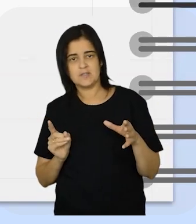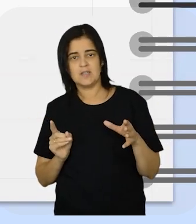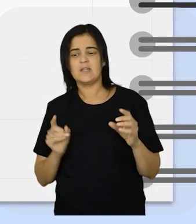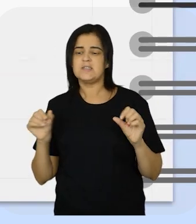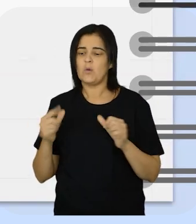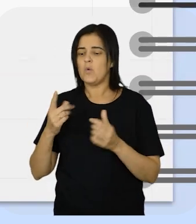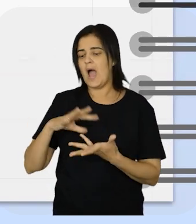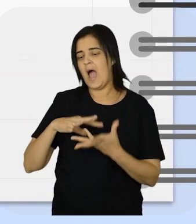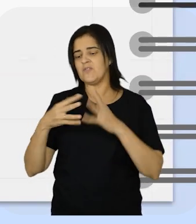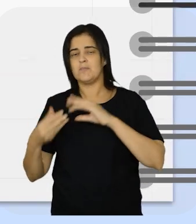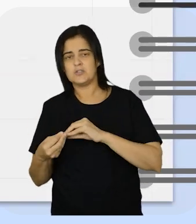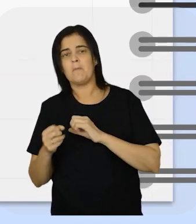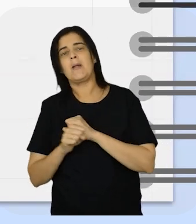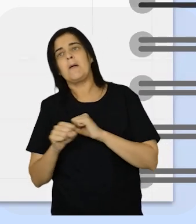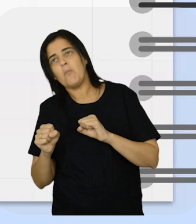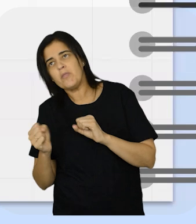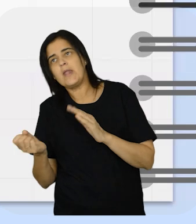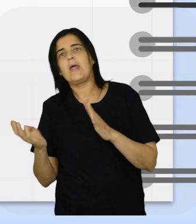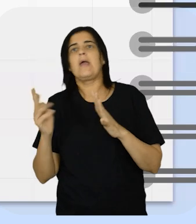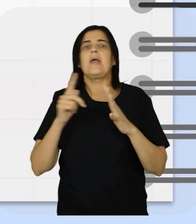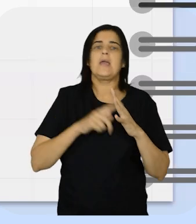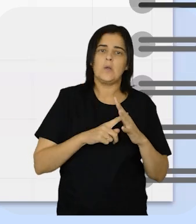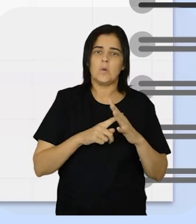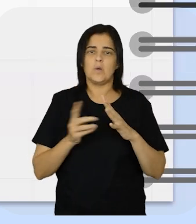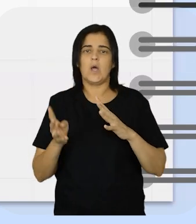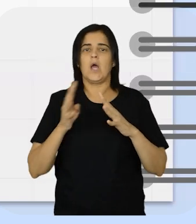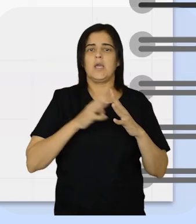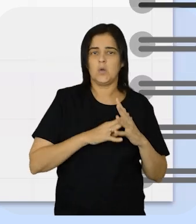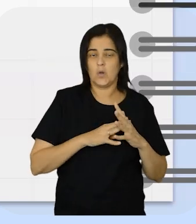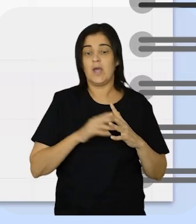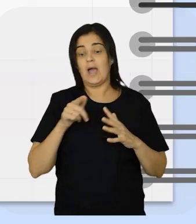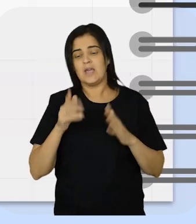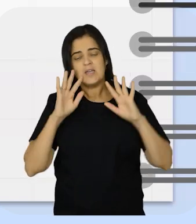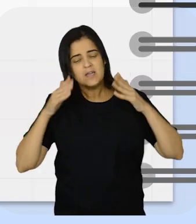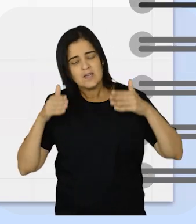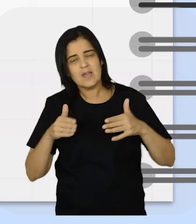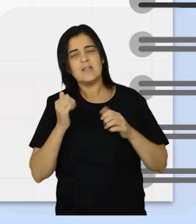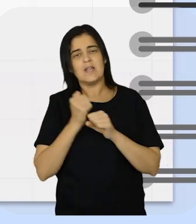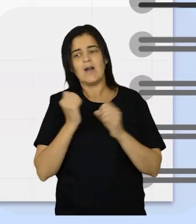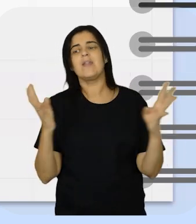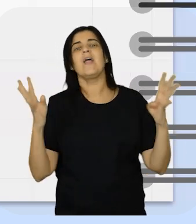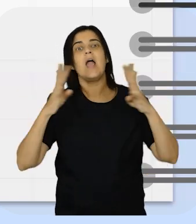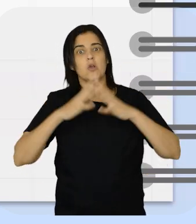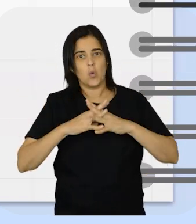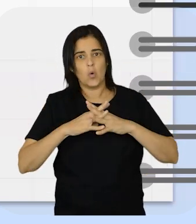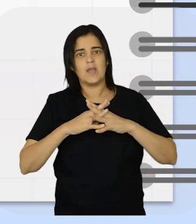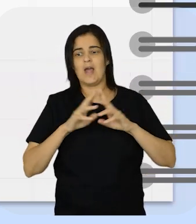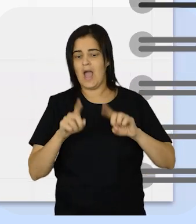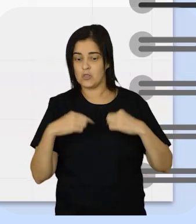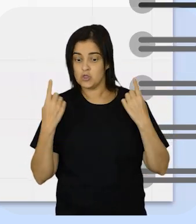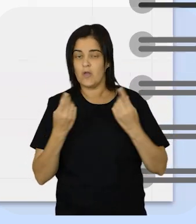hiciera alguna adaptación para ser incluidos y cambiar esa mirada y poder trabajar e incluir a todos desde el